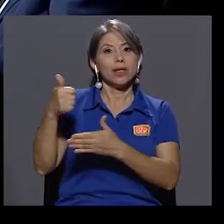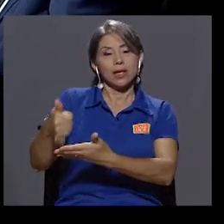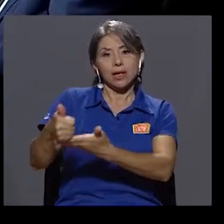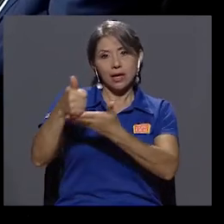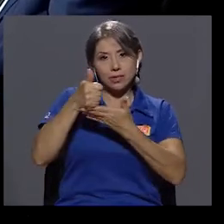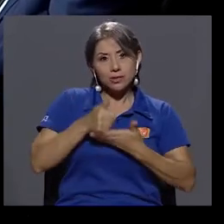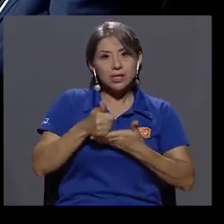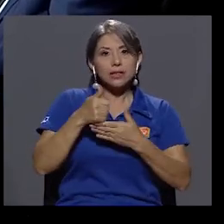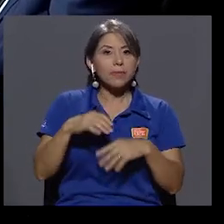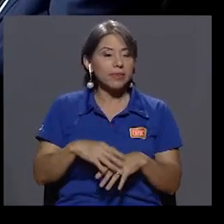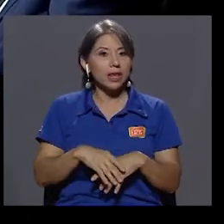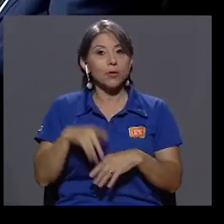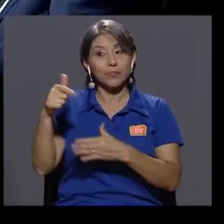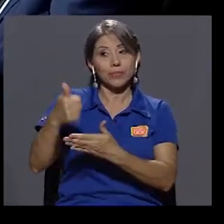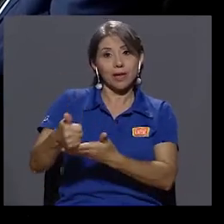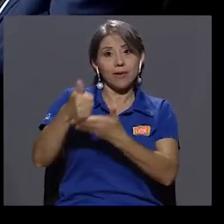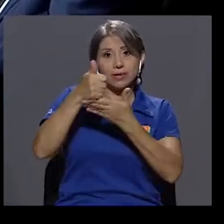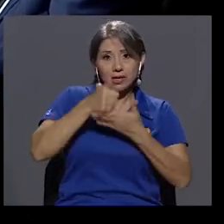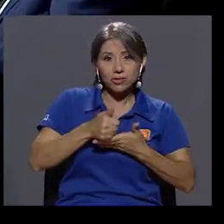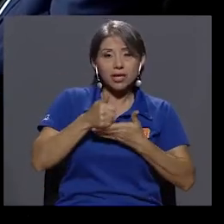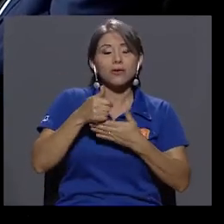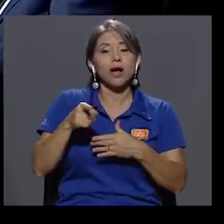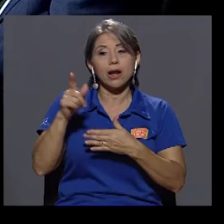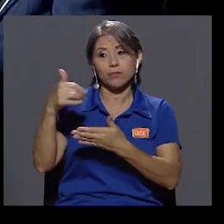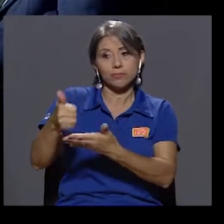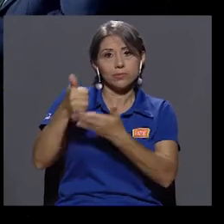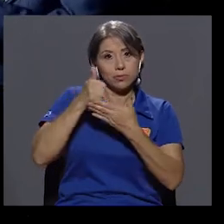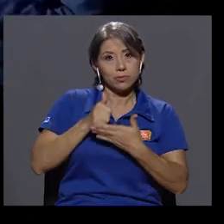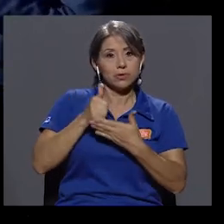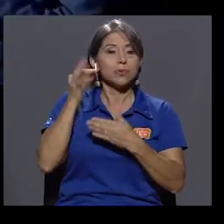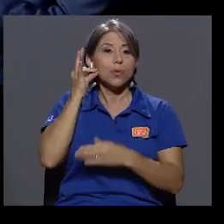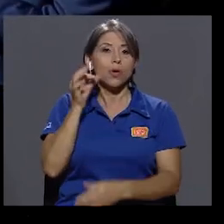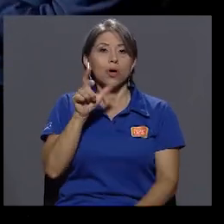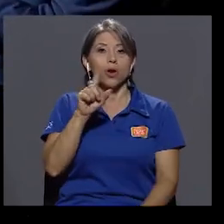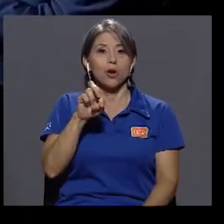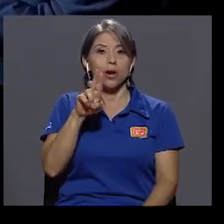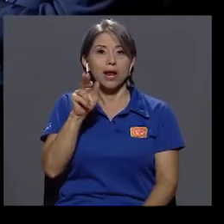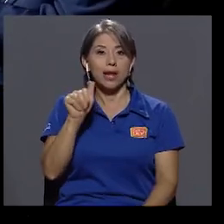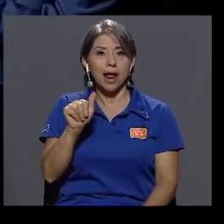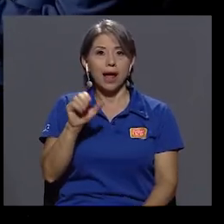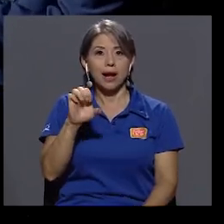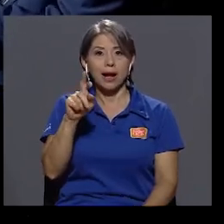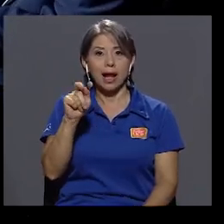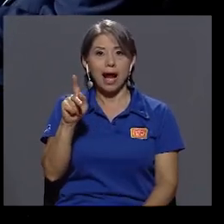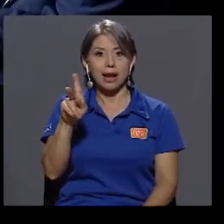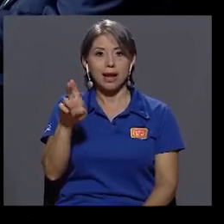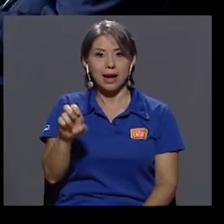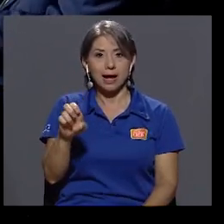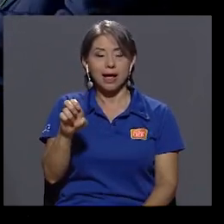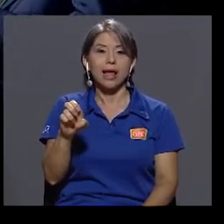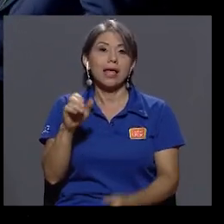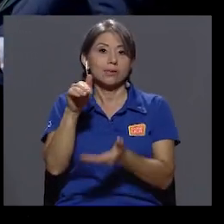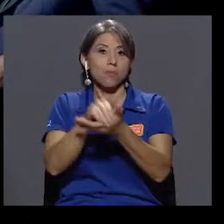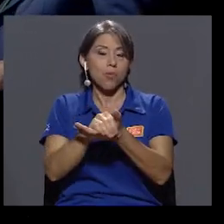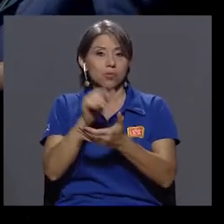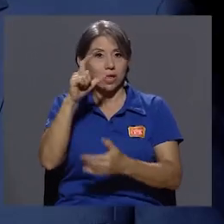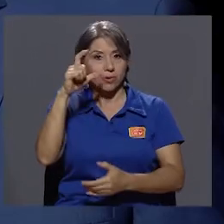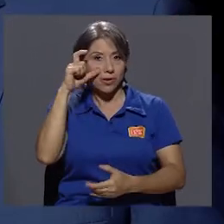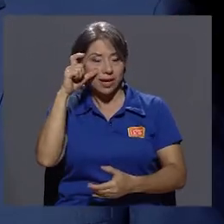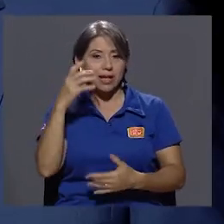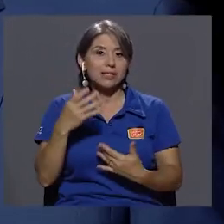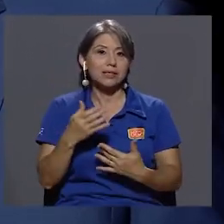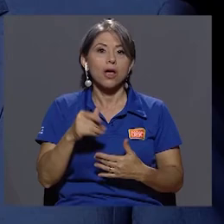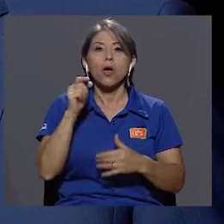ayuda y nos ayudan a lorena claro de rodríguez con una una muy novedosa